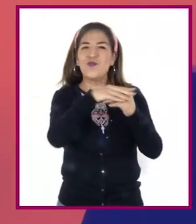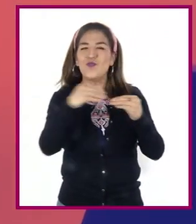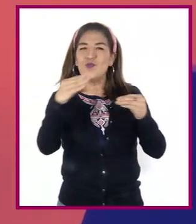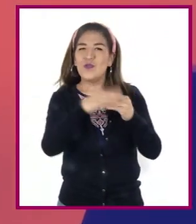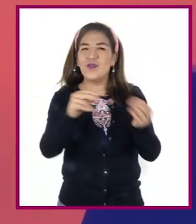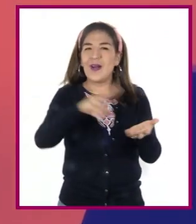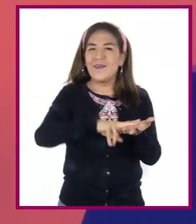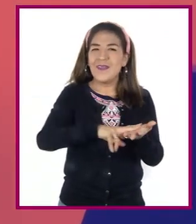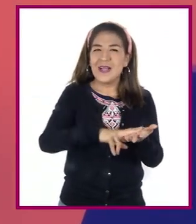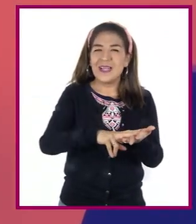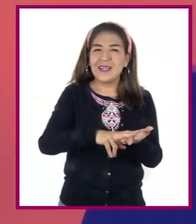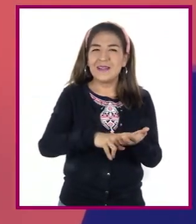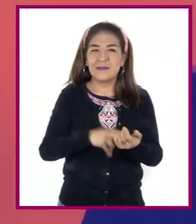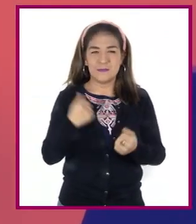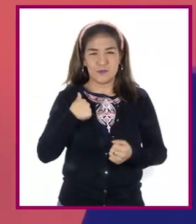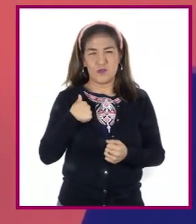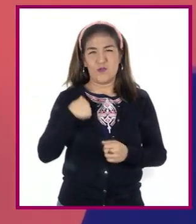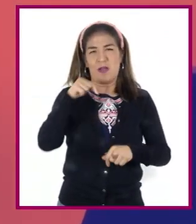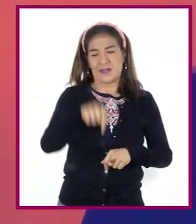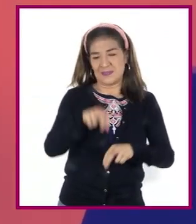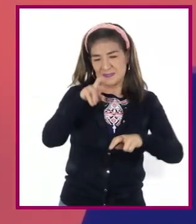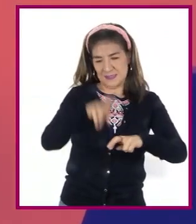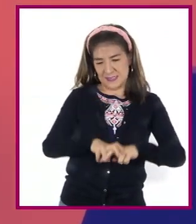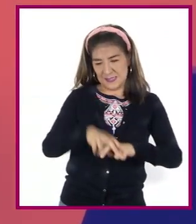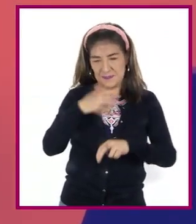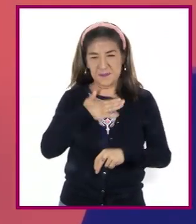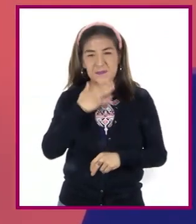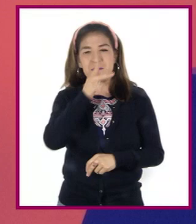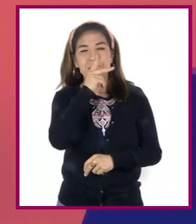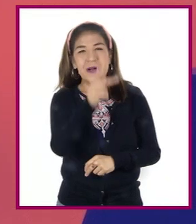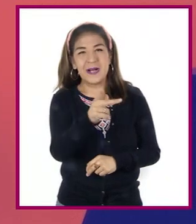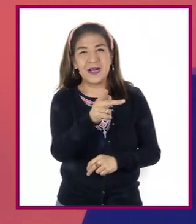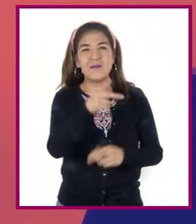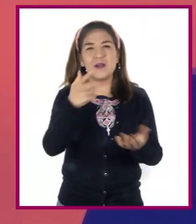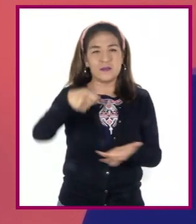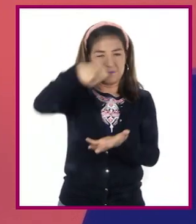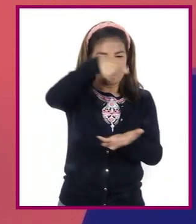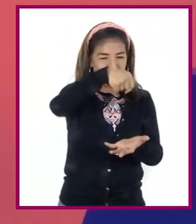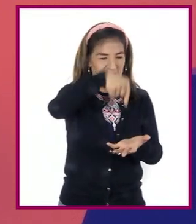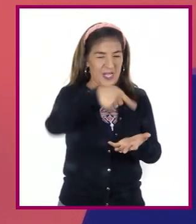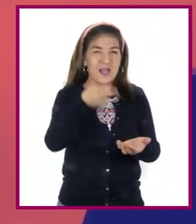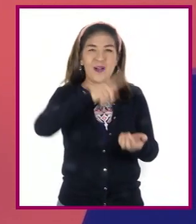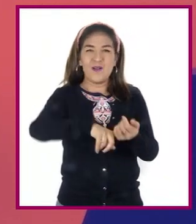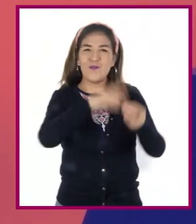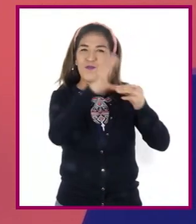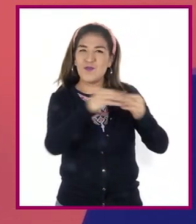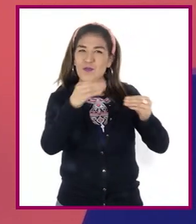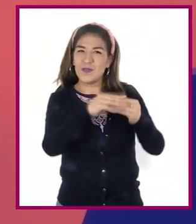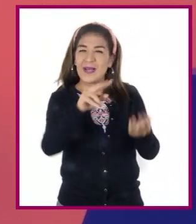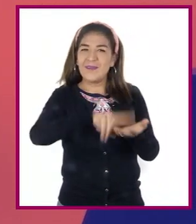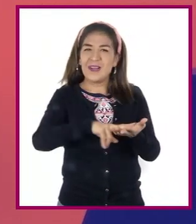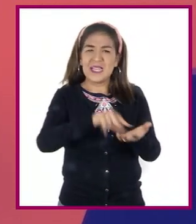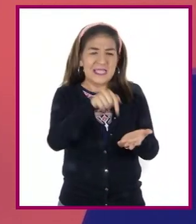Estoy aquí, sentada con todas mis palabras, como una cesta de fruta verde, intactas.